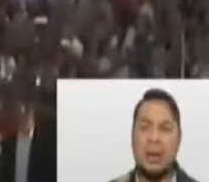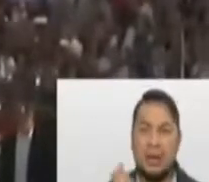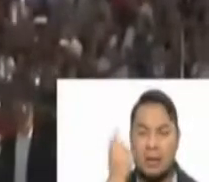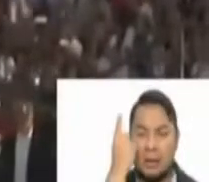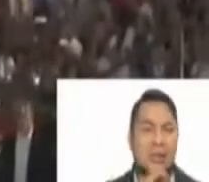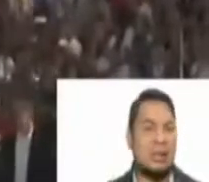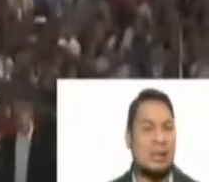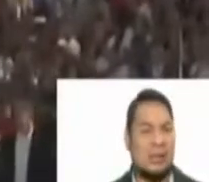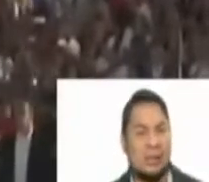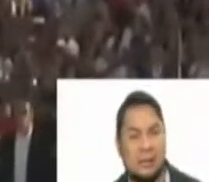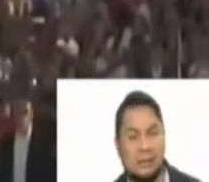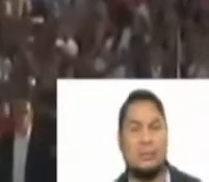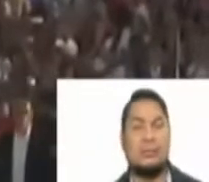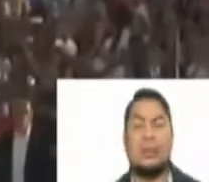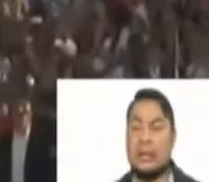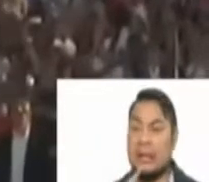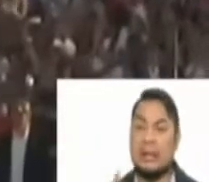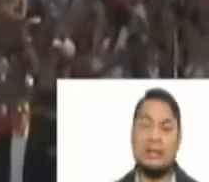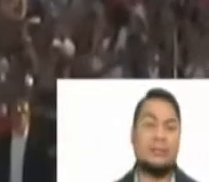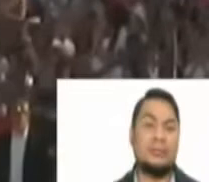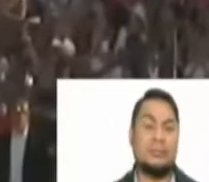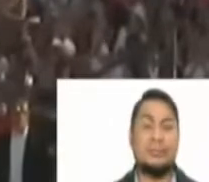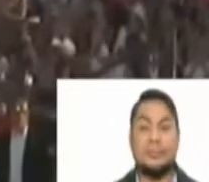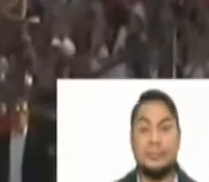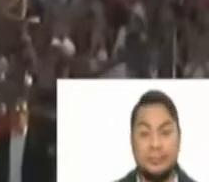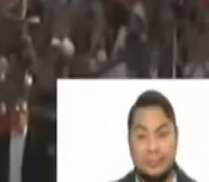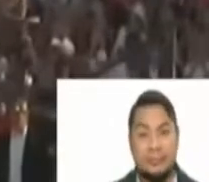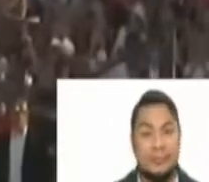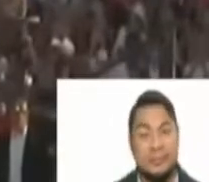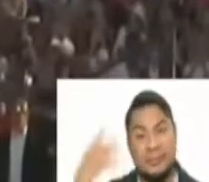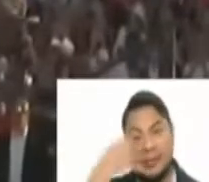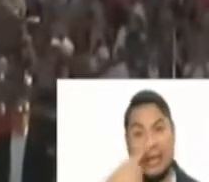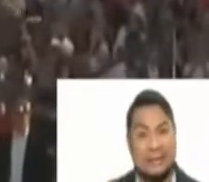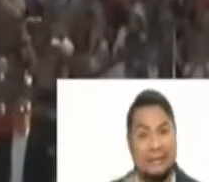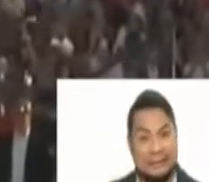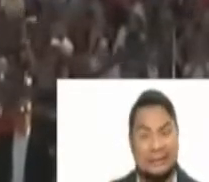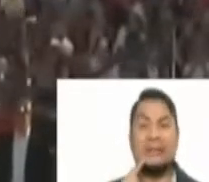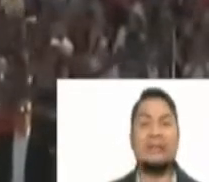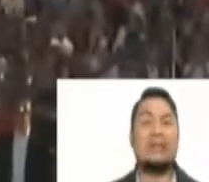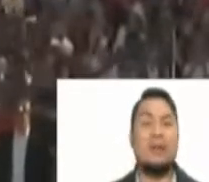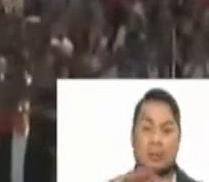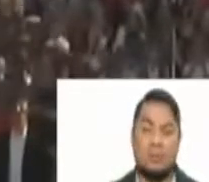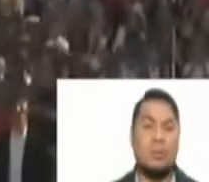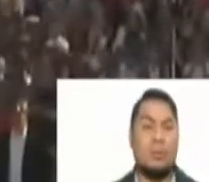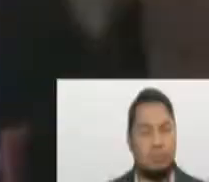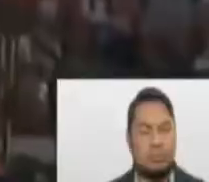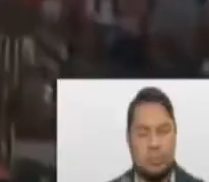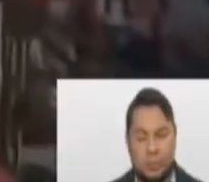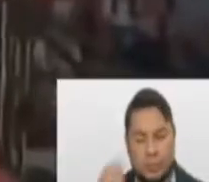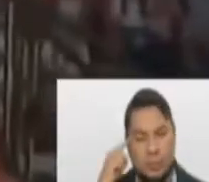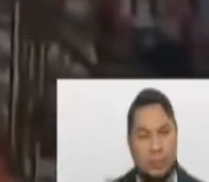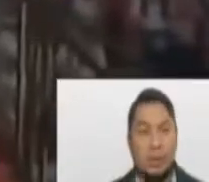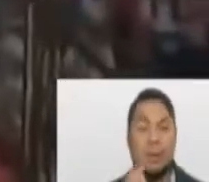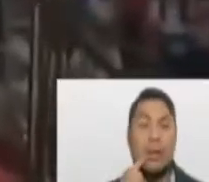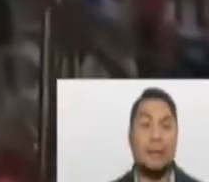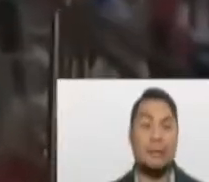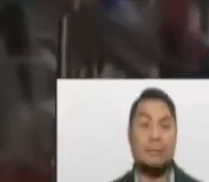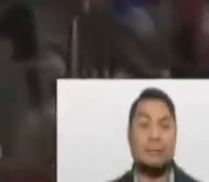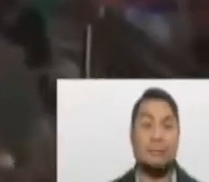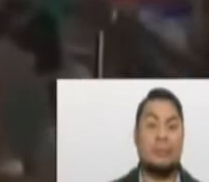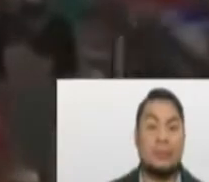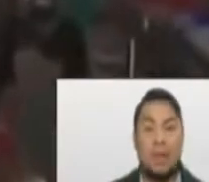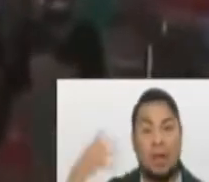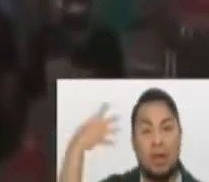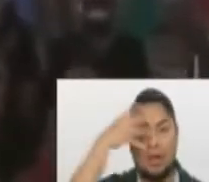situación y exigió que se dé una salida pacífica por el bien del mundo. Es la del expresidente Donald